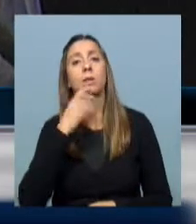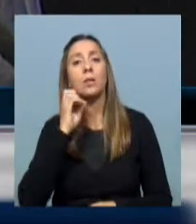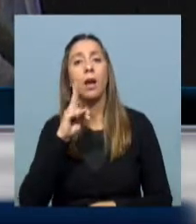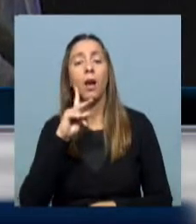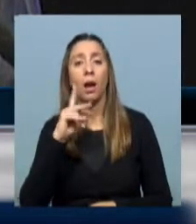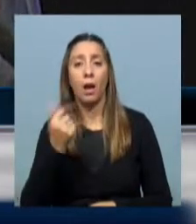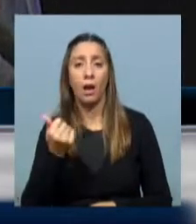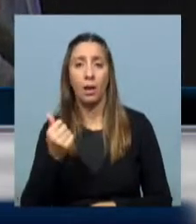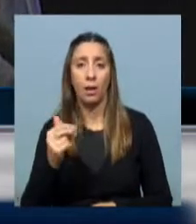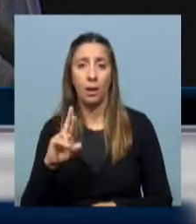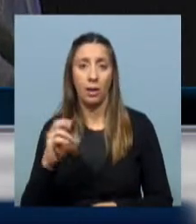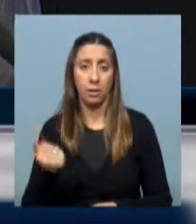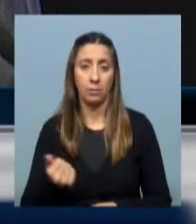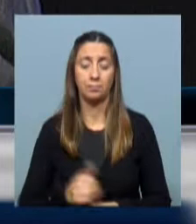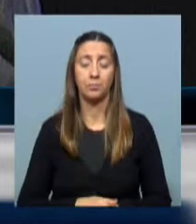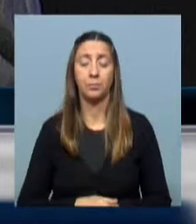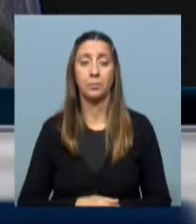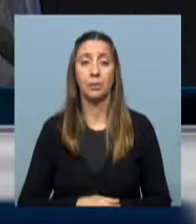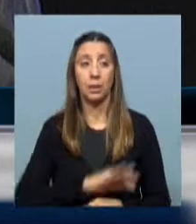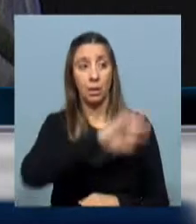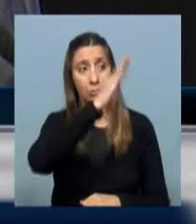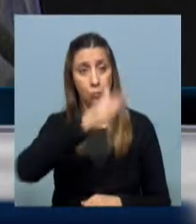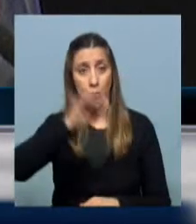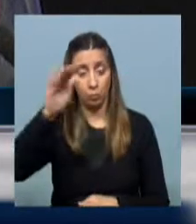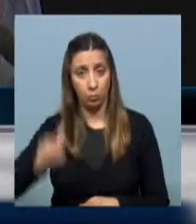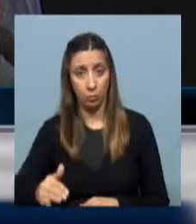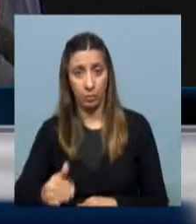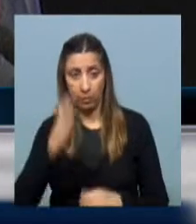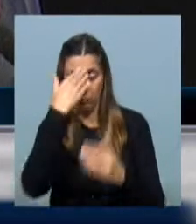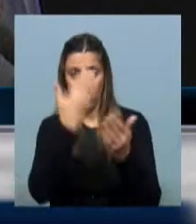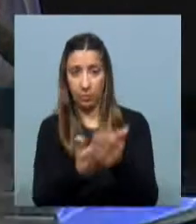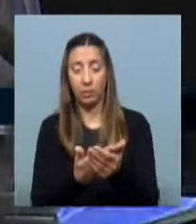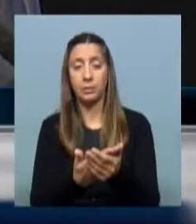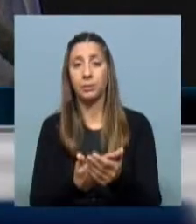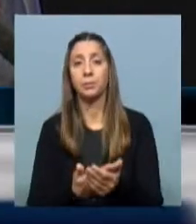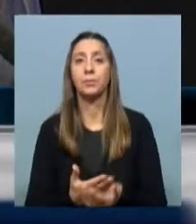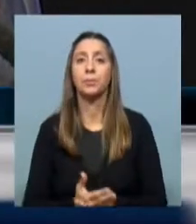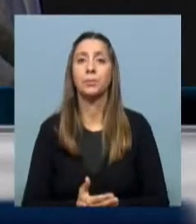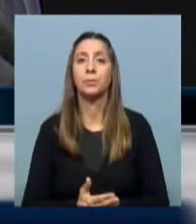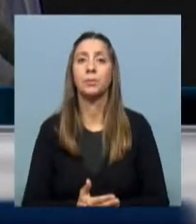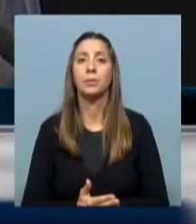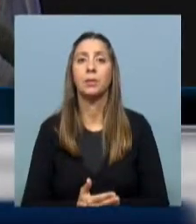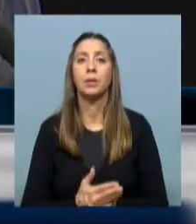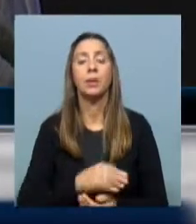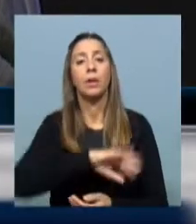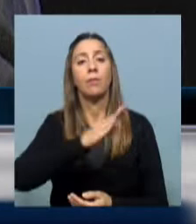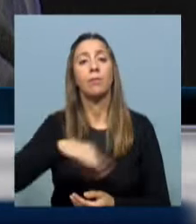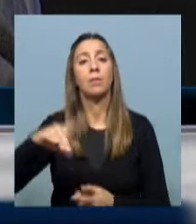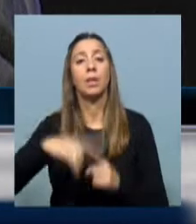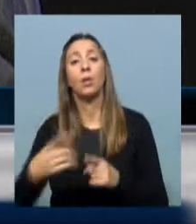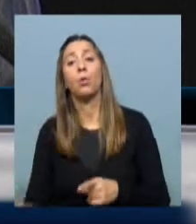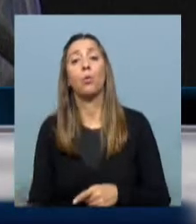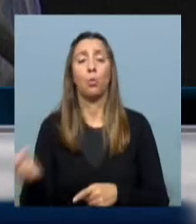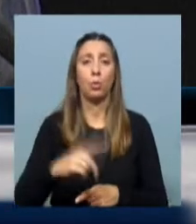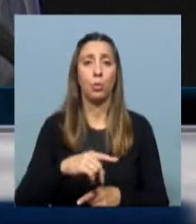otros dicen río, que está sobre un cerro, que da al frente, frente sur de Villa de la Quebrada, y el otro